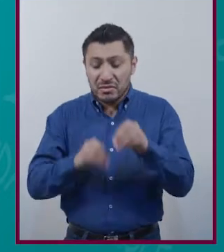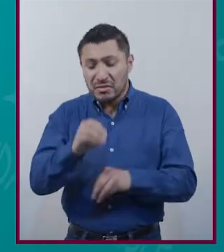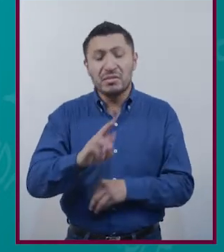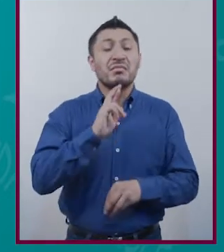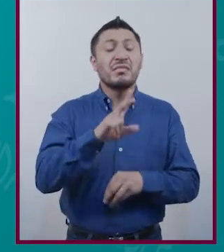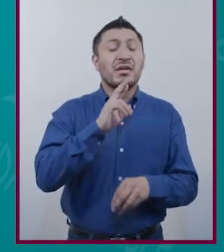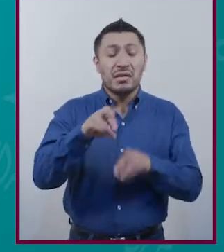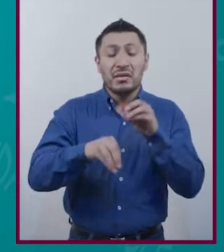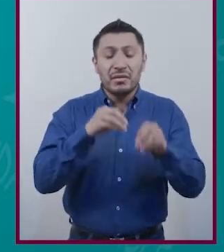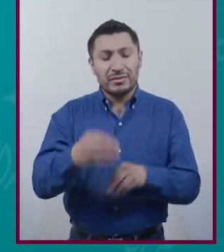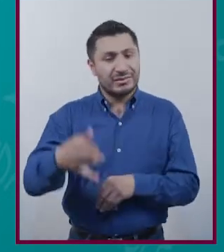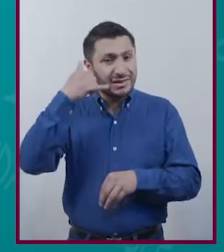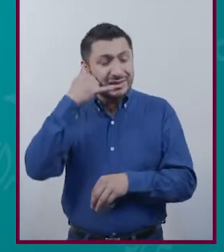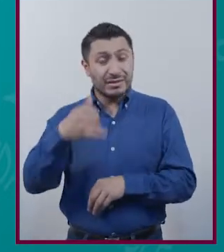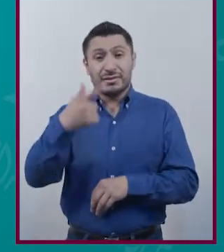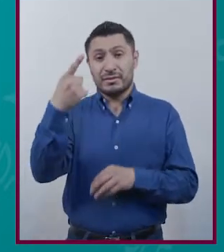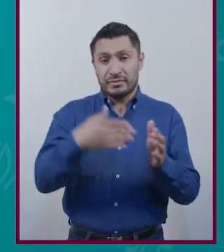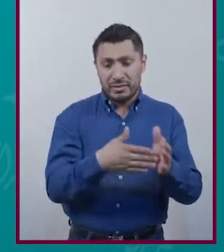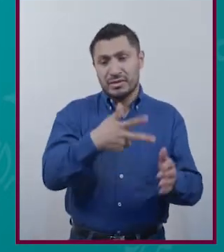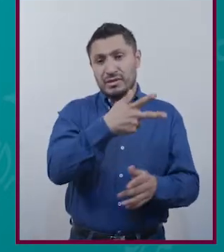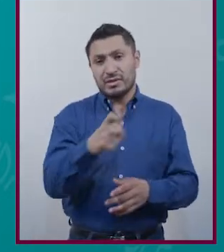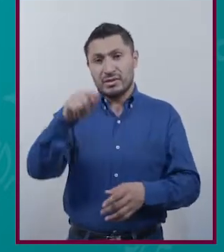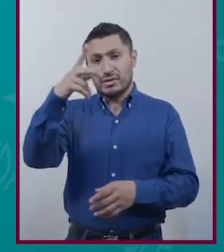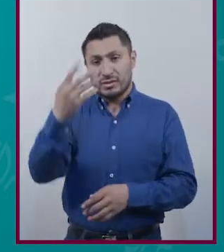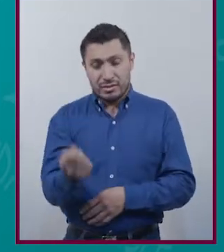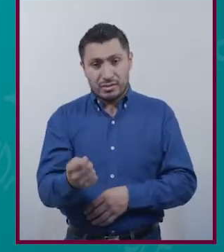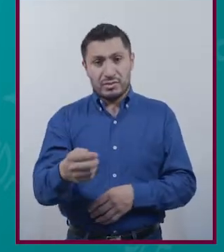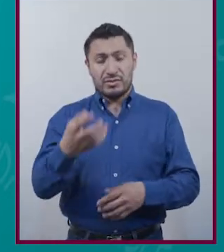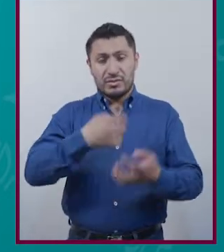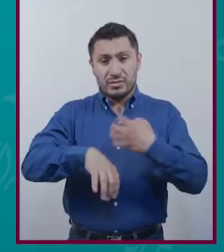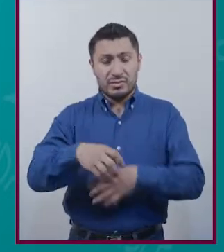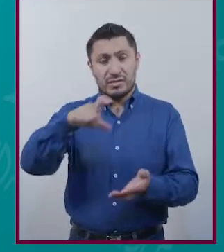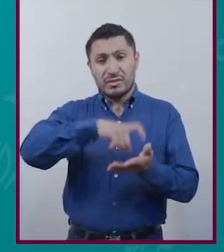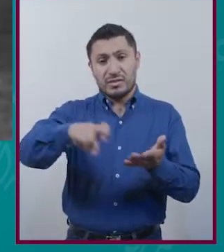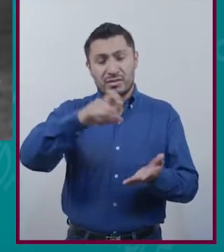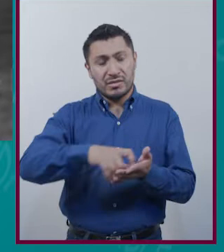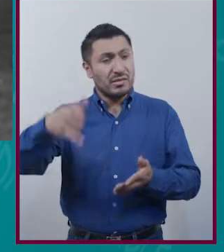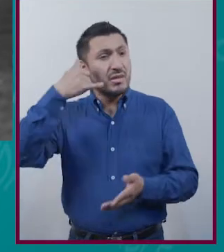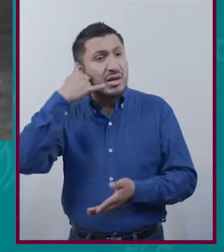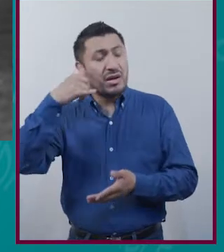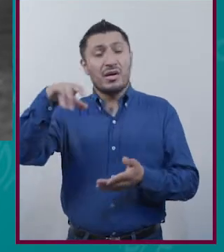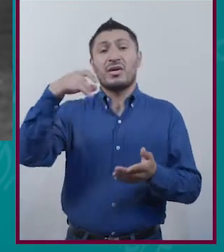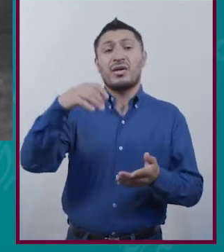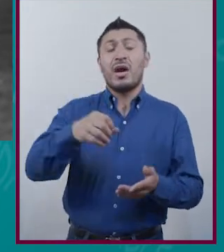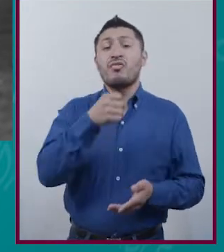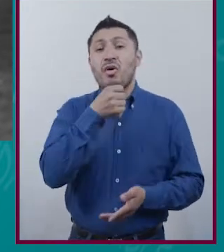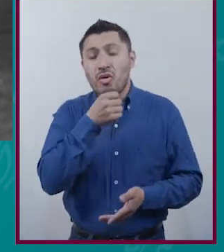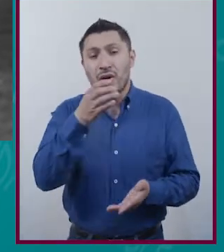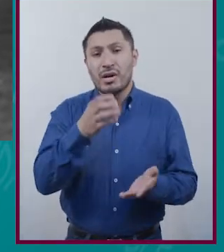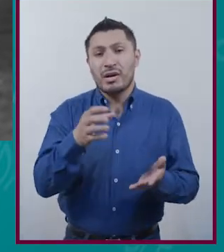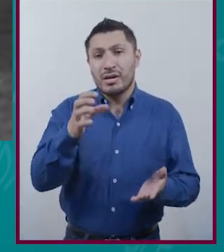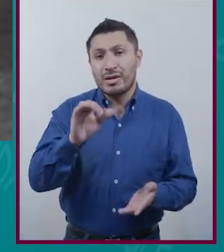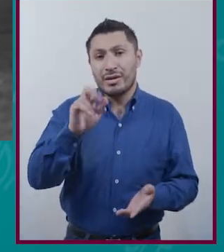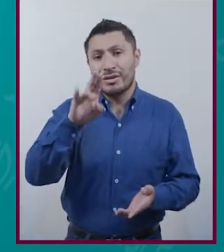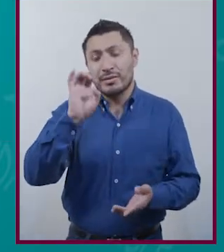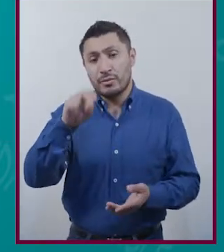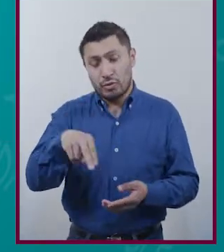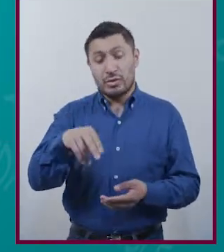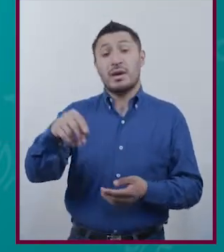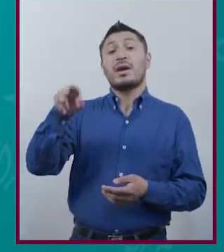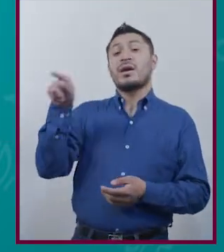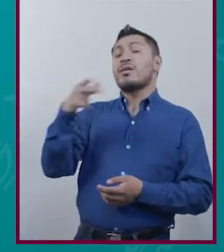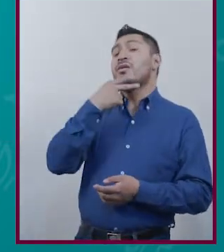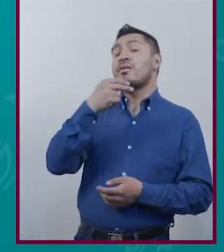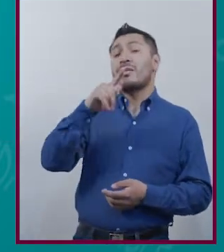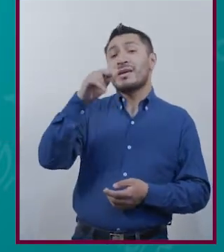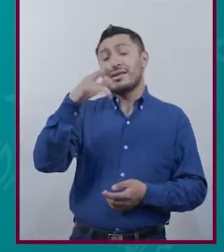y en 1879 la empresa compró la patente del micrófono de carbón que Thomas Alva Edison inventó. Esto